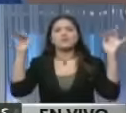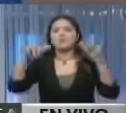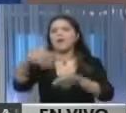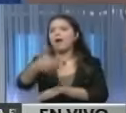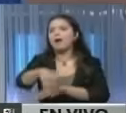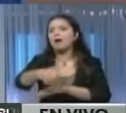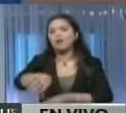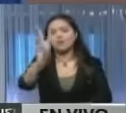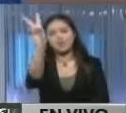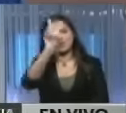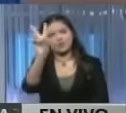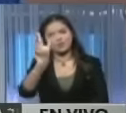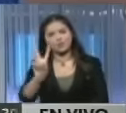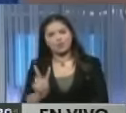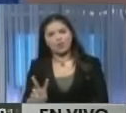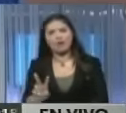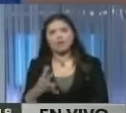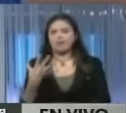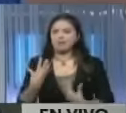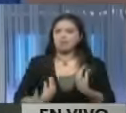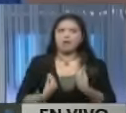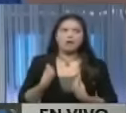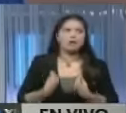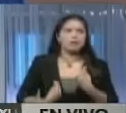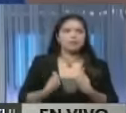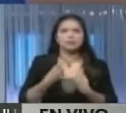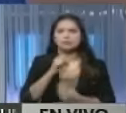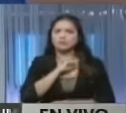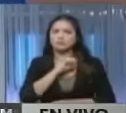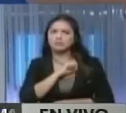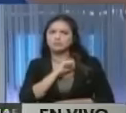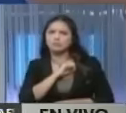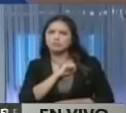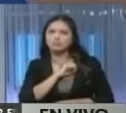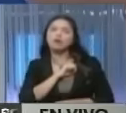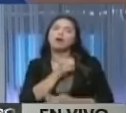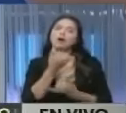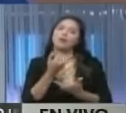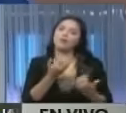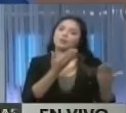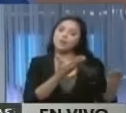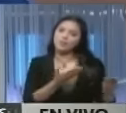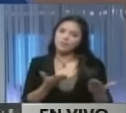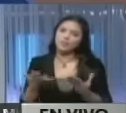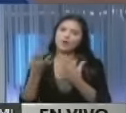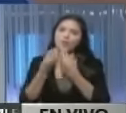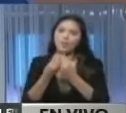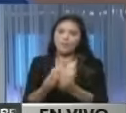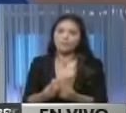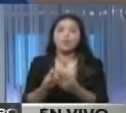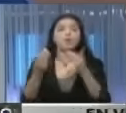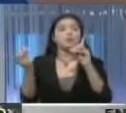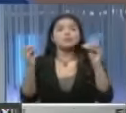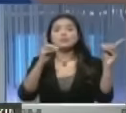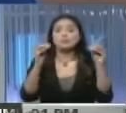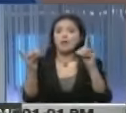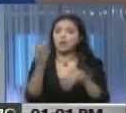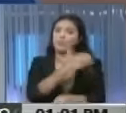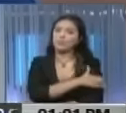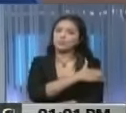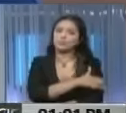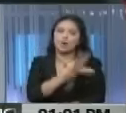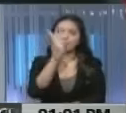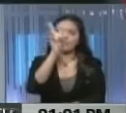de Venezuela de angustia y de terror. Los ha invitado a acompañar un diálogo con la oposición